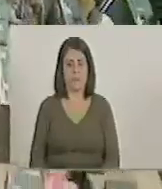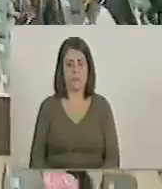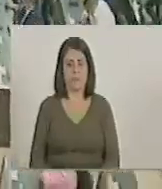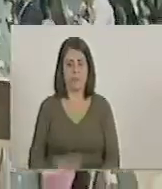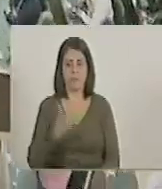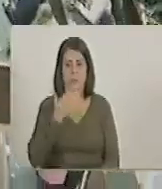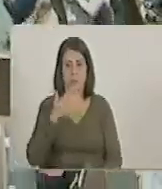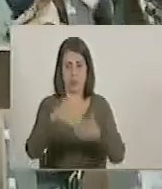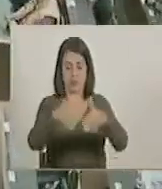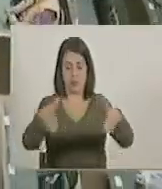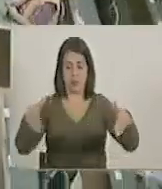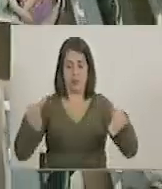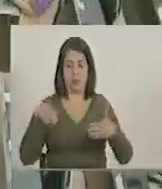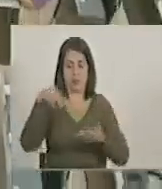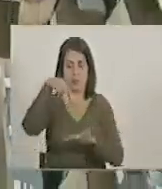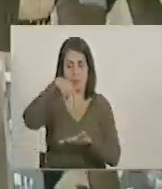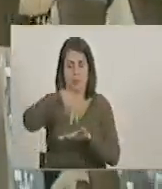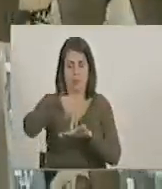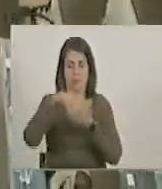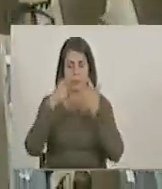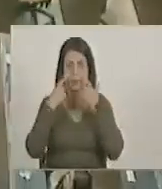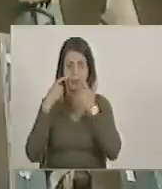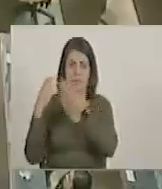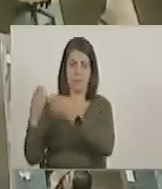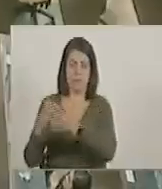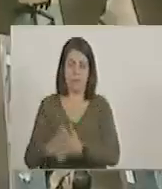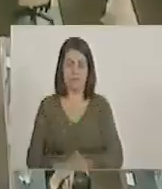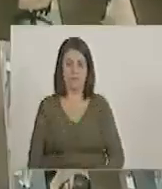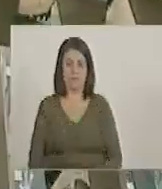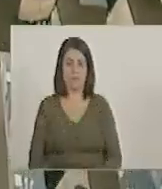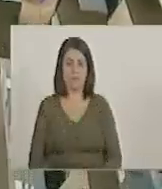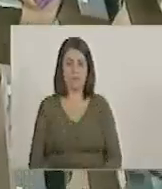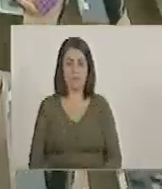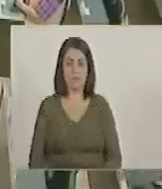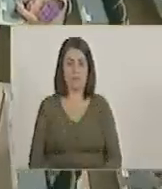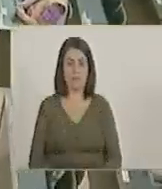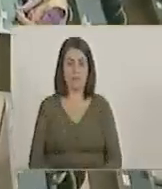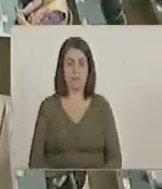Solicita la tribuna de oradores, se le concede, diputado.